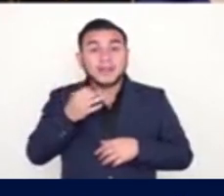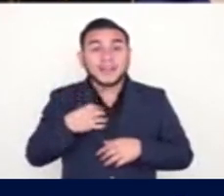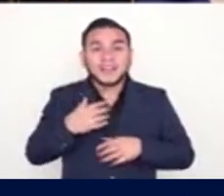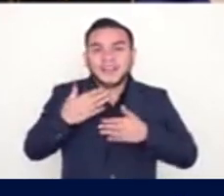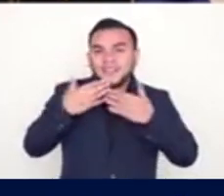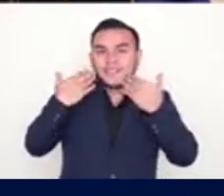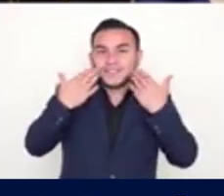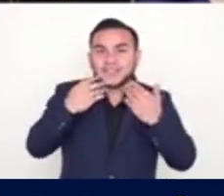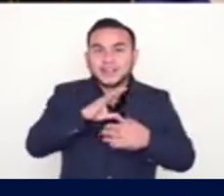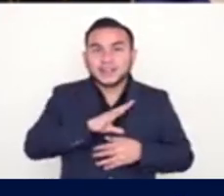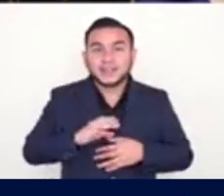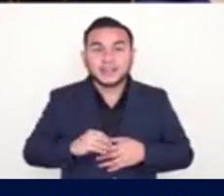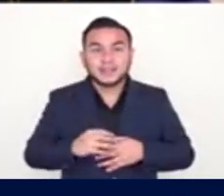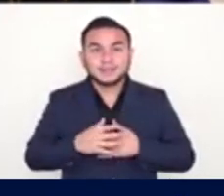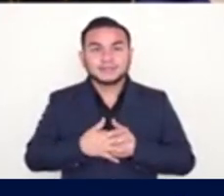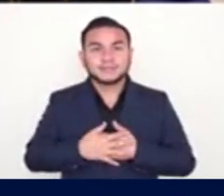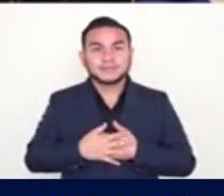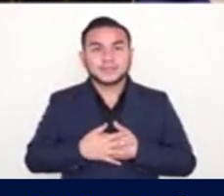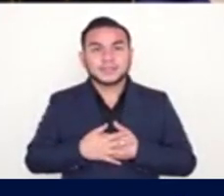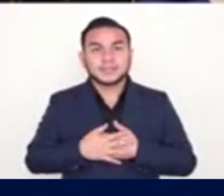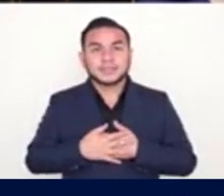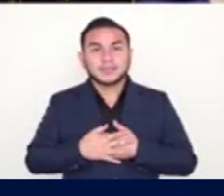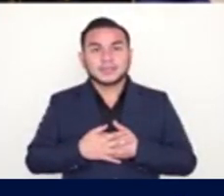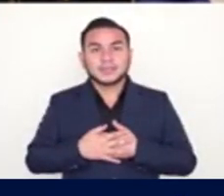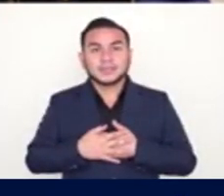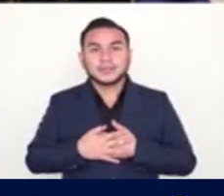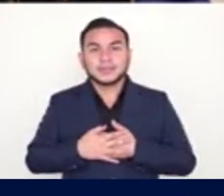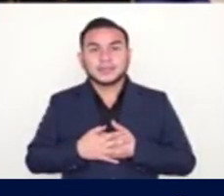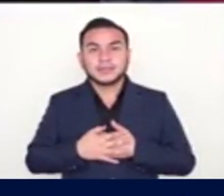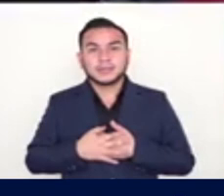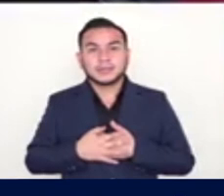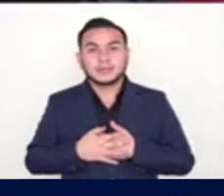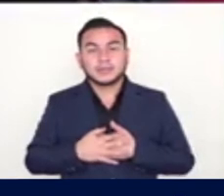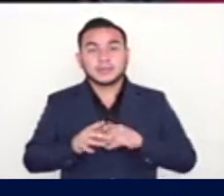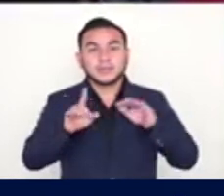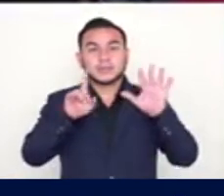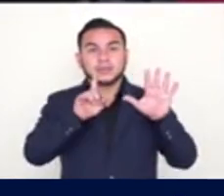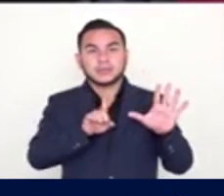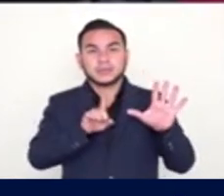Salvador. Bueno, hay 6